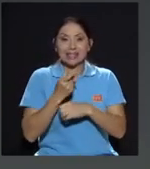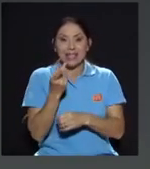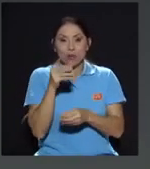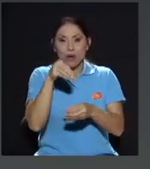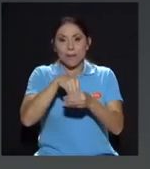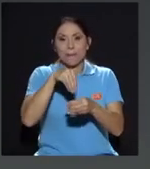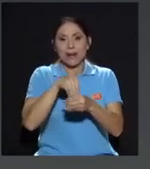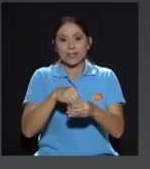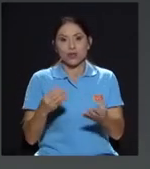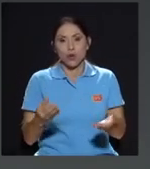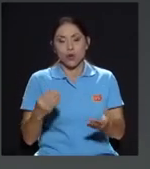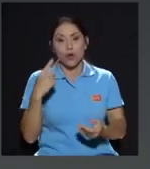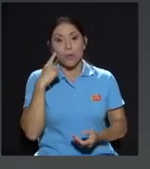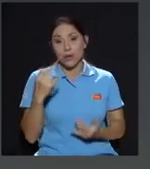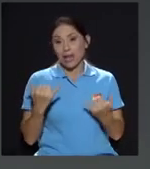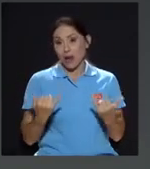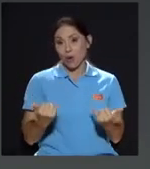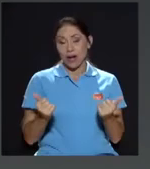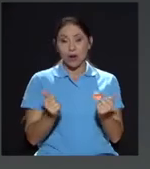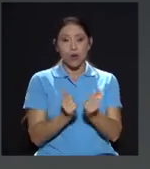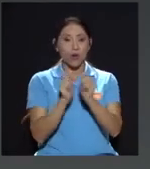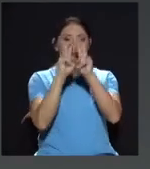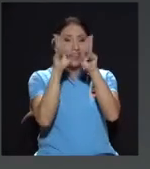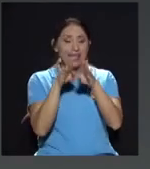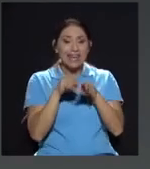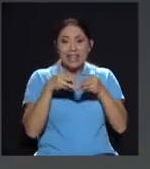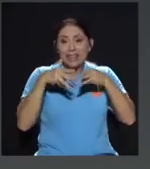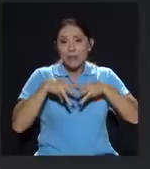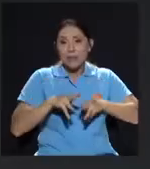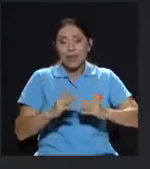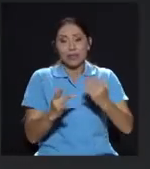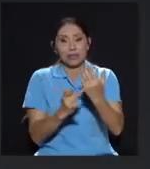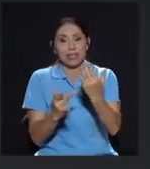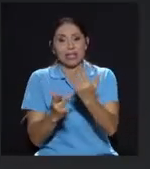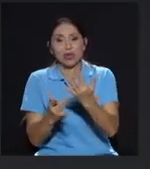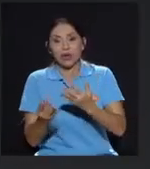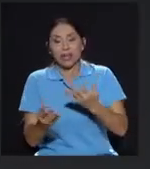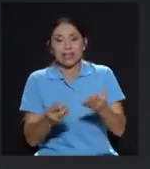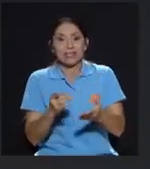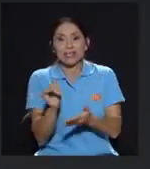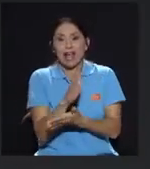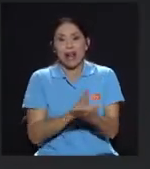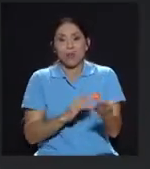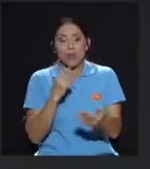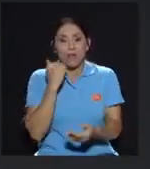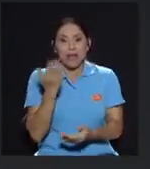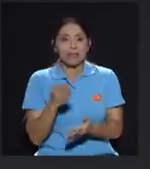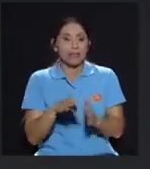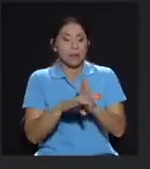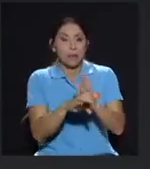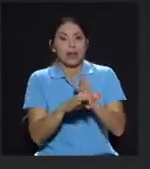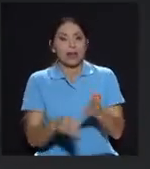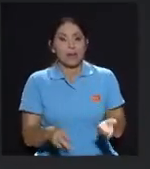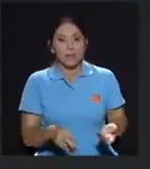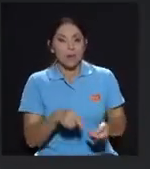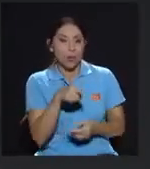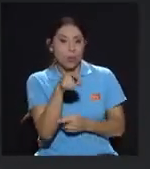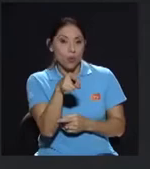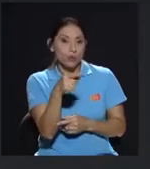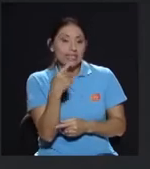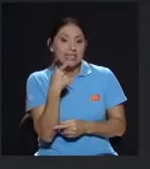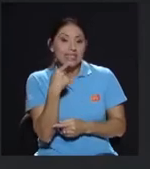digo está muy expuesto con esos medios electrónicos qué tan fácil es póngame el dinero aquí y yo le doy una le voy a dar un